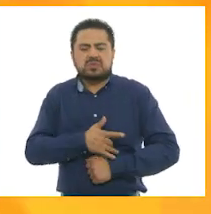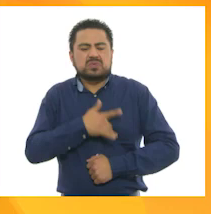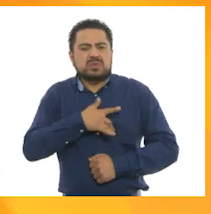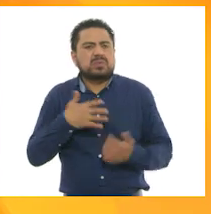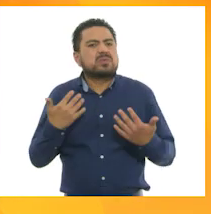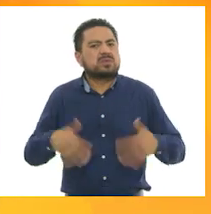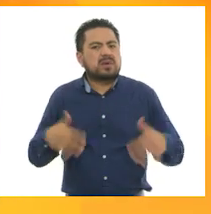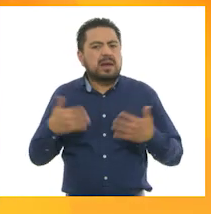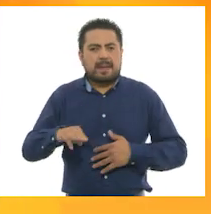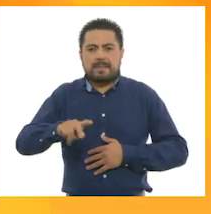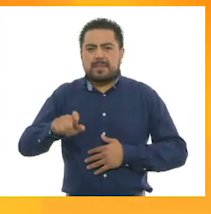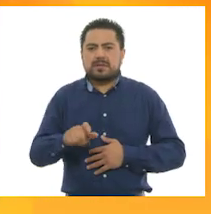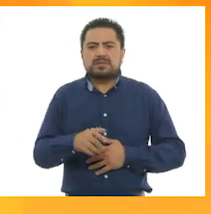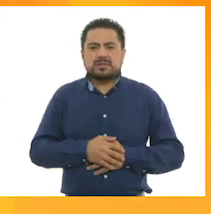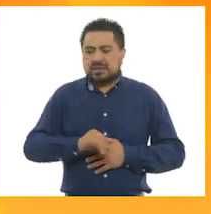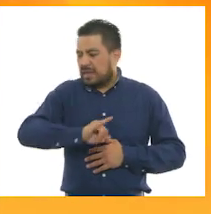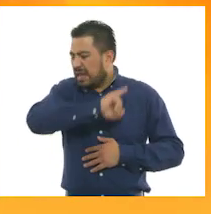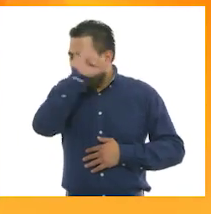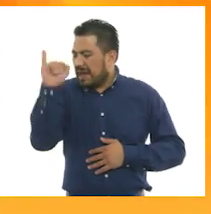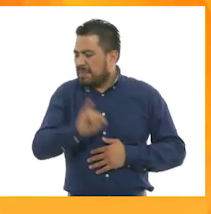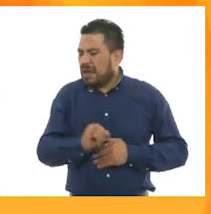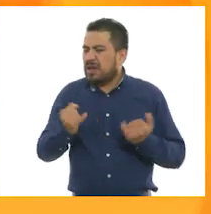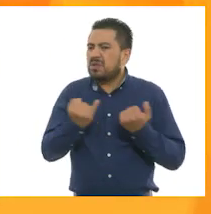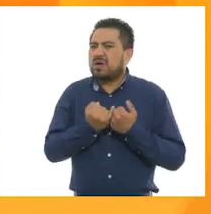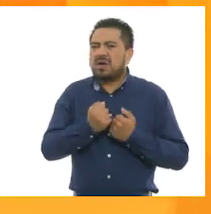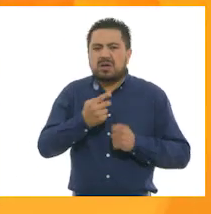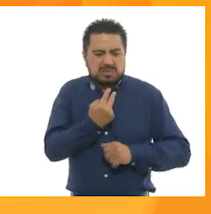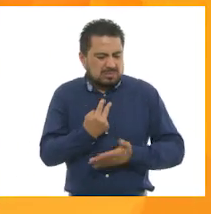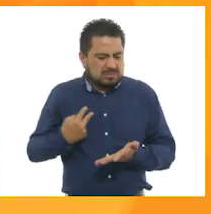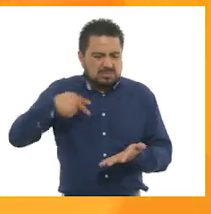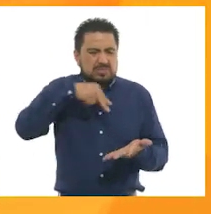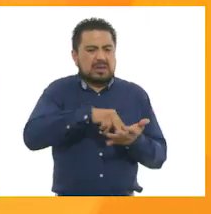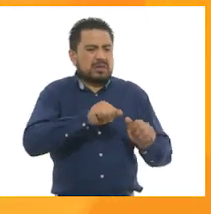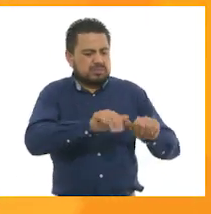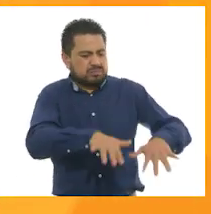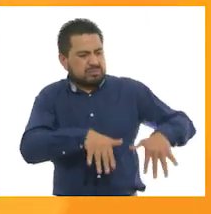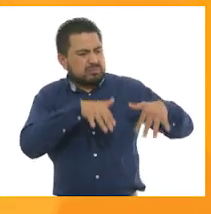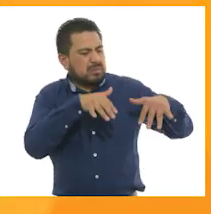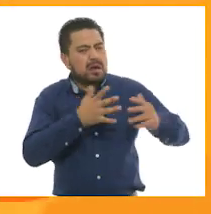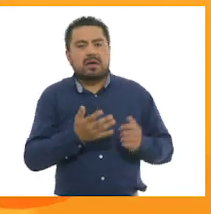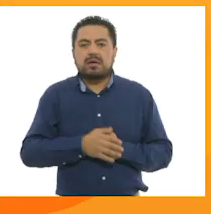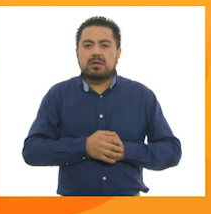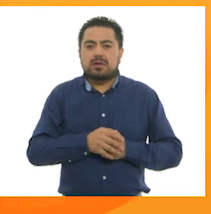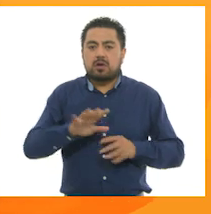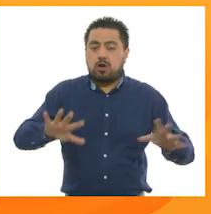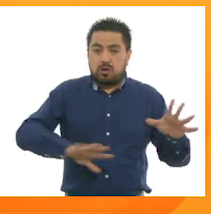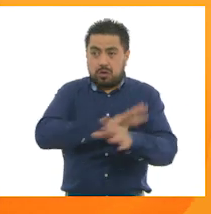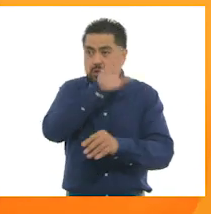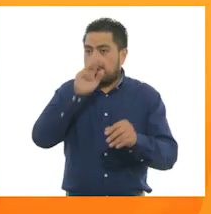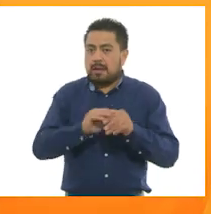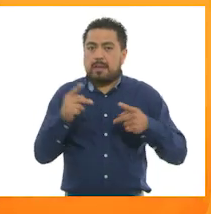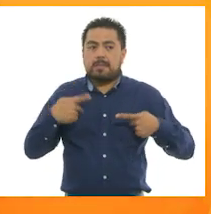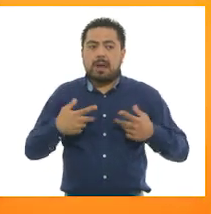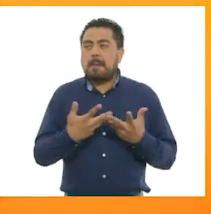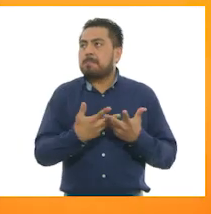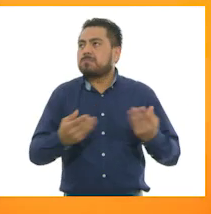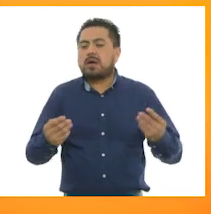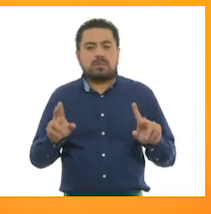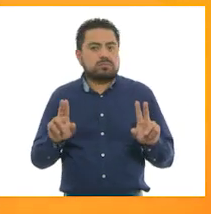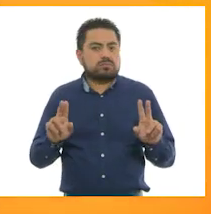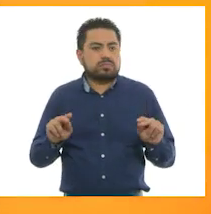Max. Nunca brillaré sobre los escenarios. Pero no todo el mundo había